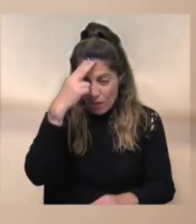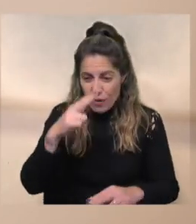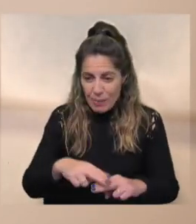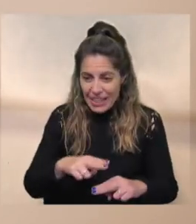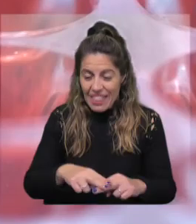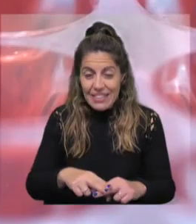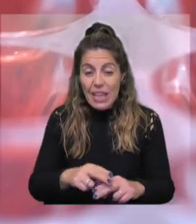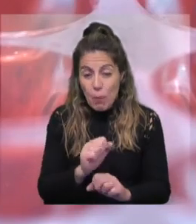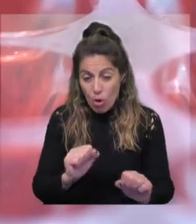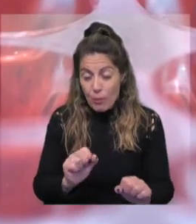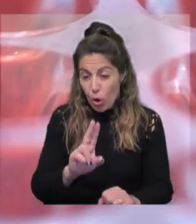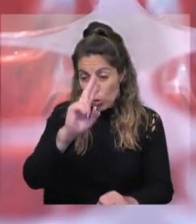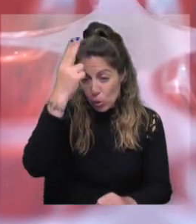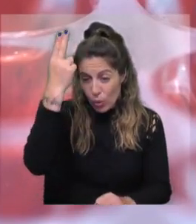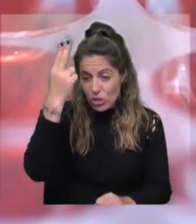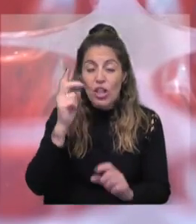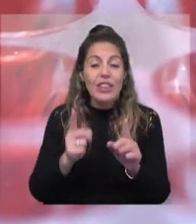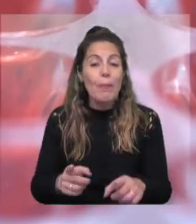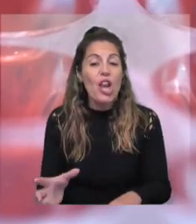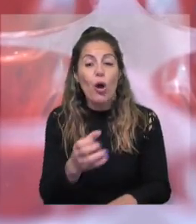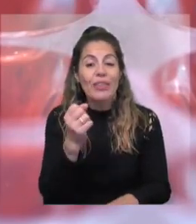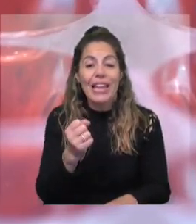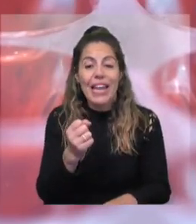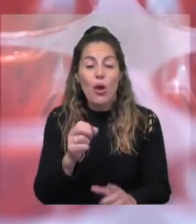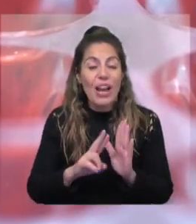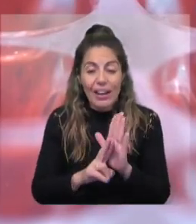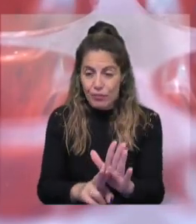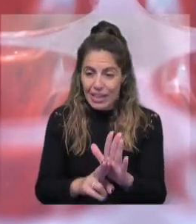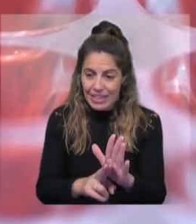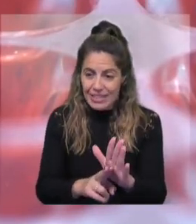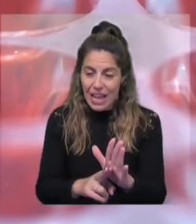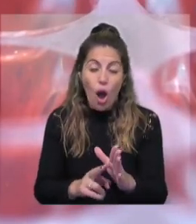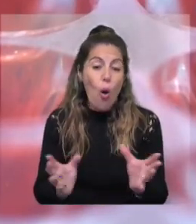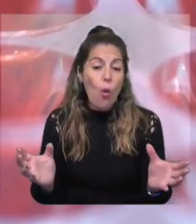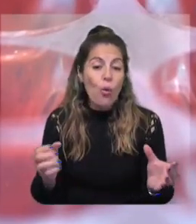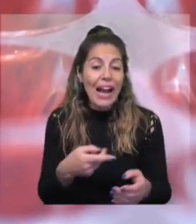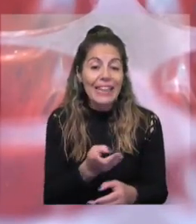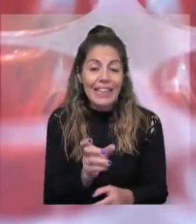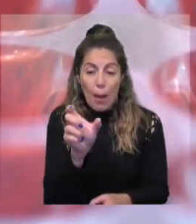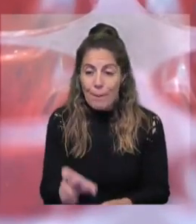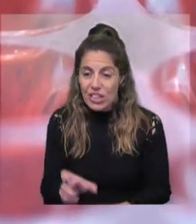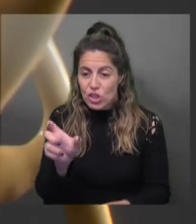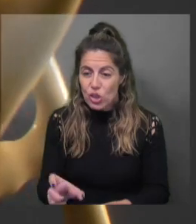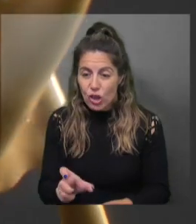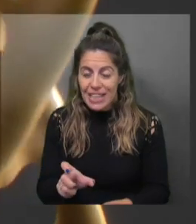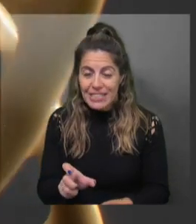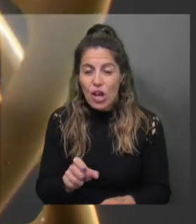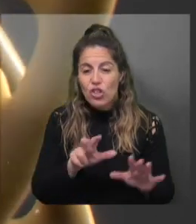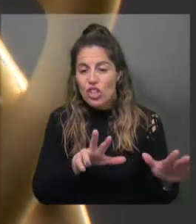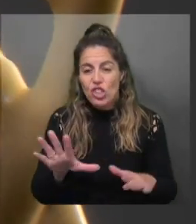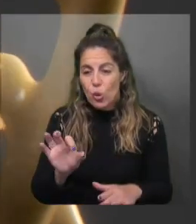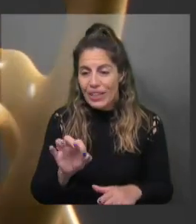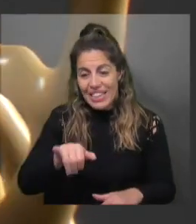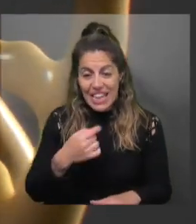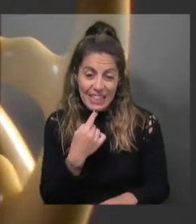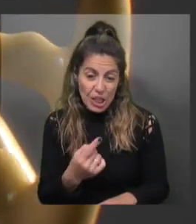los uruguayos. Y además vamos a tener un panel de referencia, un conjunto de uruguayos ya secuenciado, 850, que ya